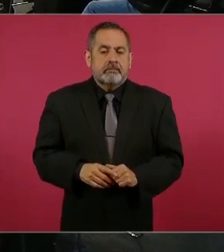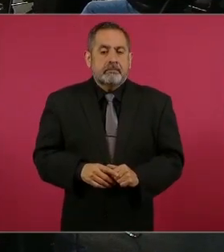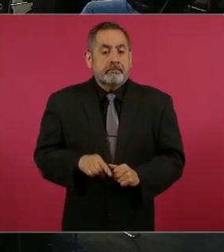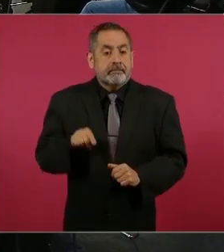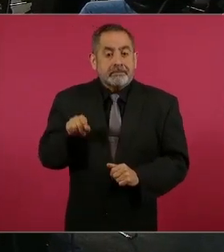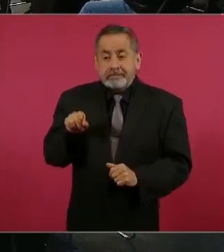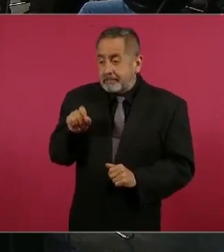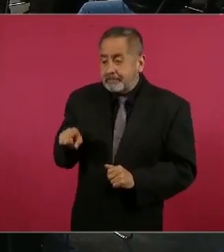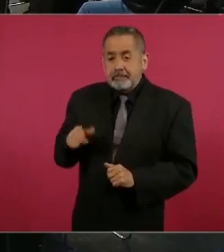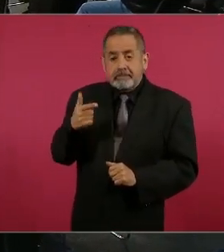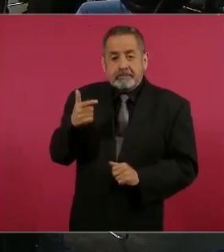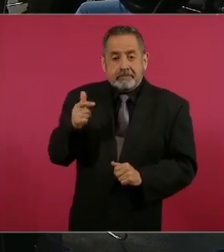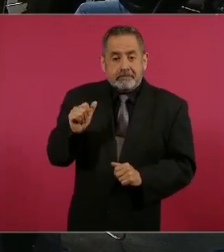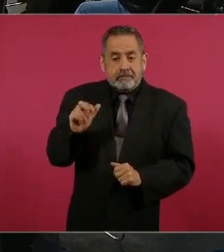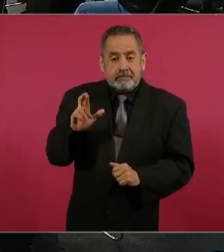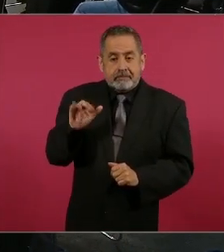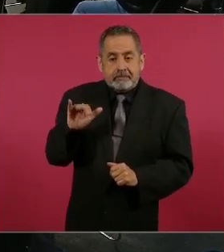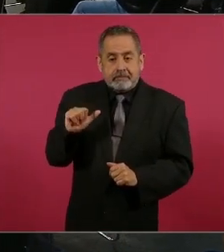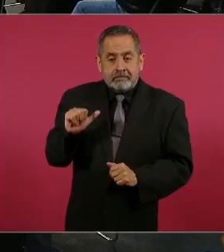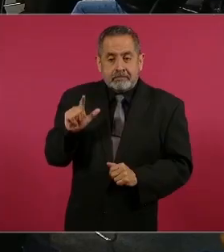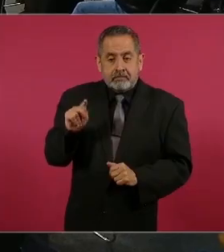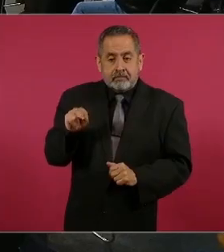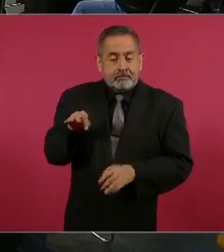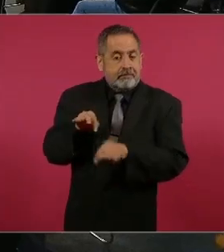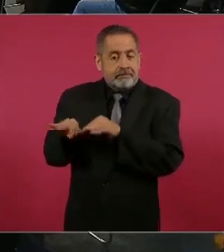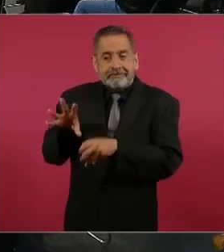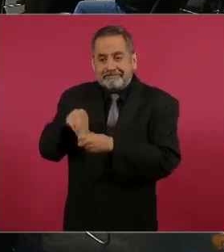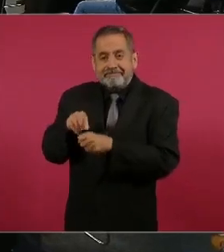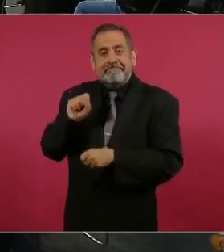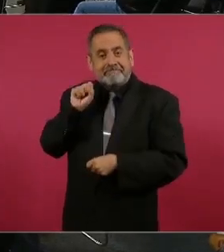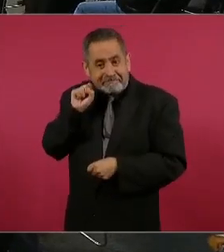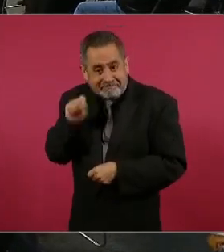García Luna, que trabajaba en el CISEN,